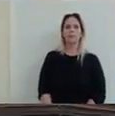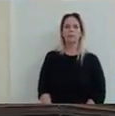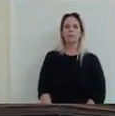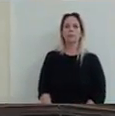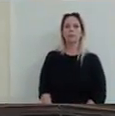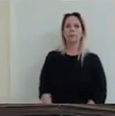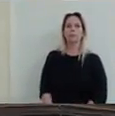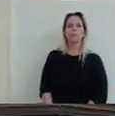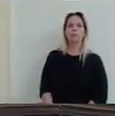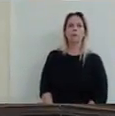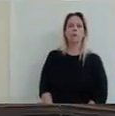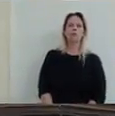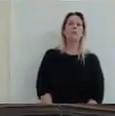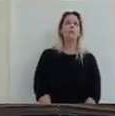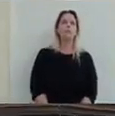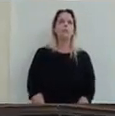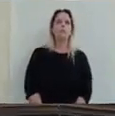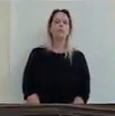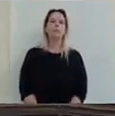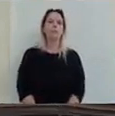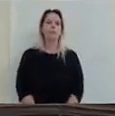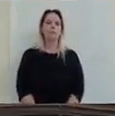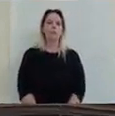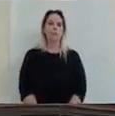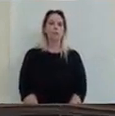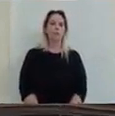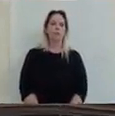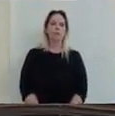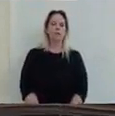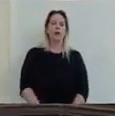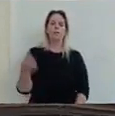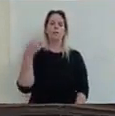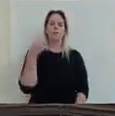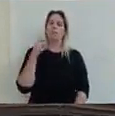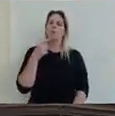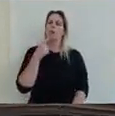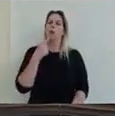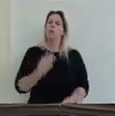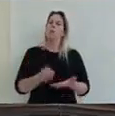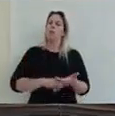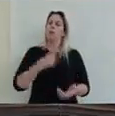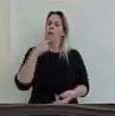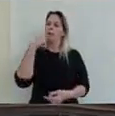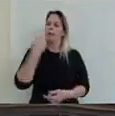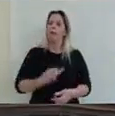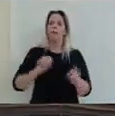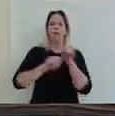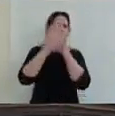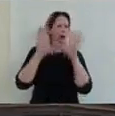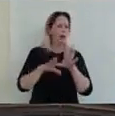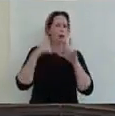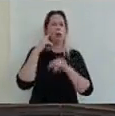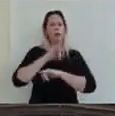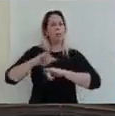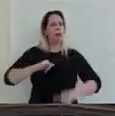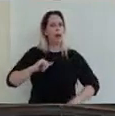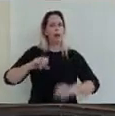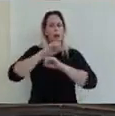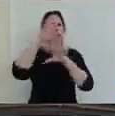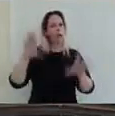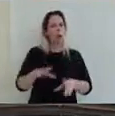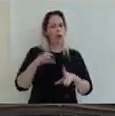es que me parece, y vuelvo a insistir con el tema de la transparencia, a efectos de que esto sea una cuestión transparente, me